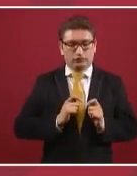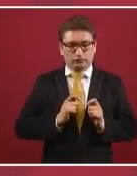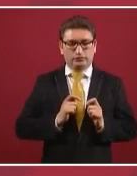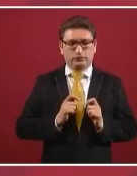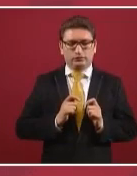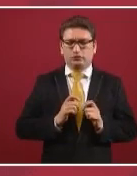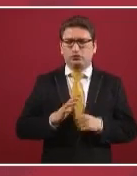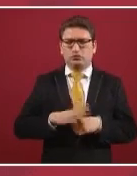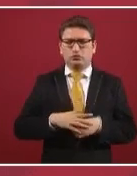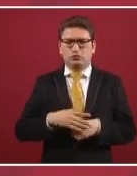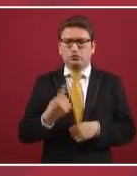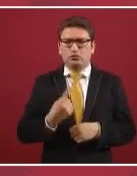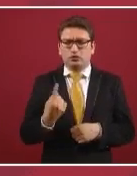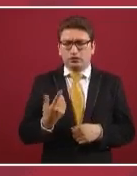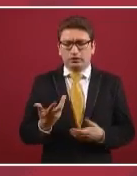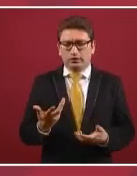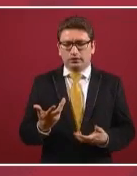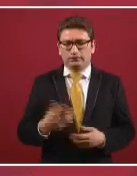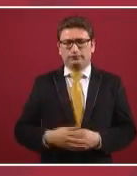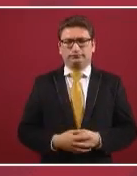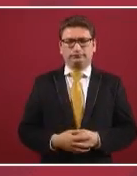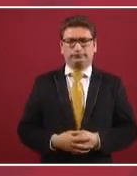por un movimiento